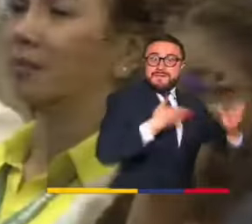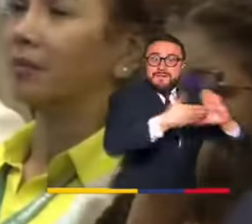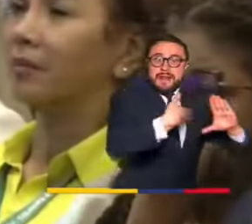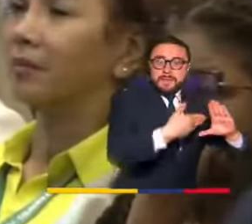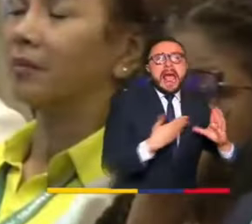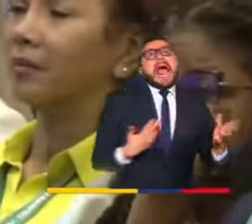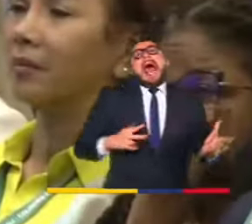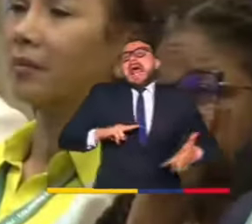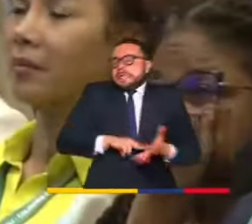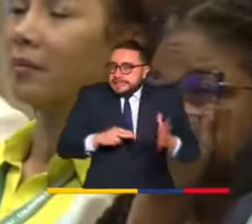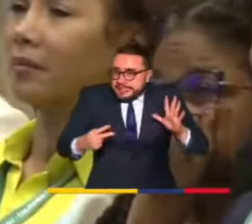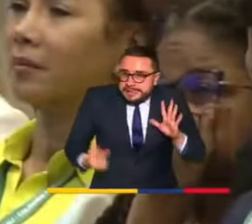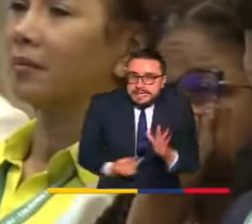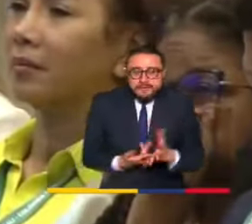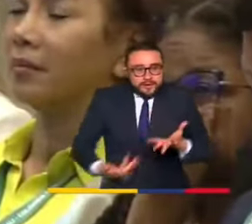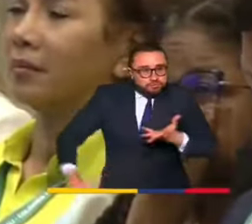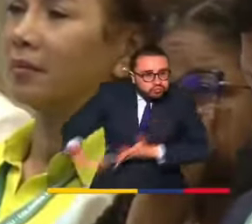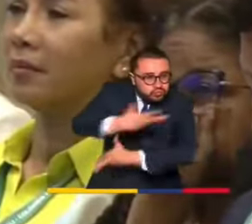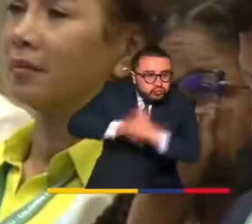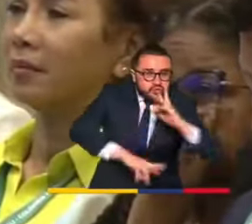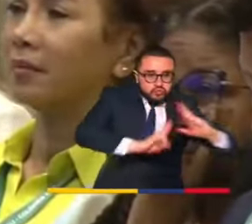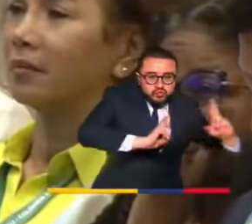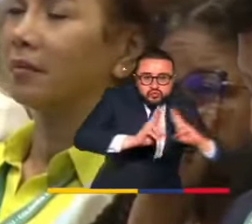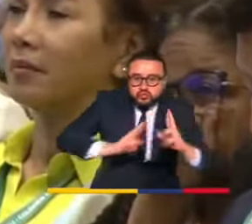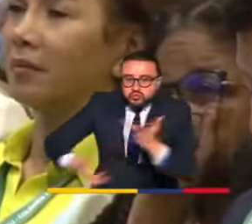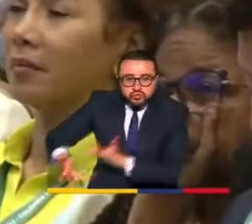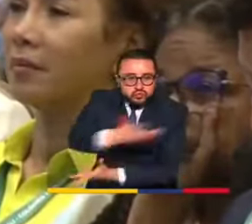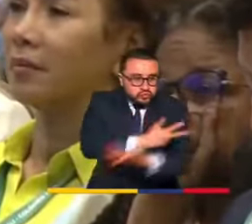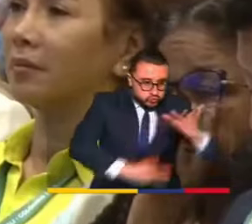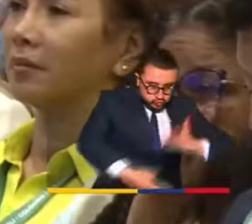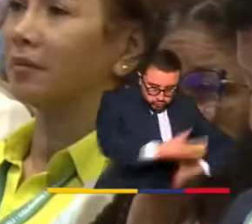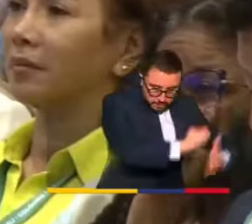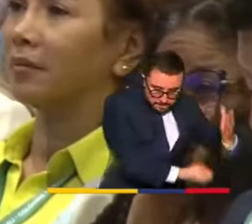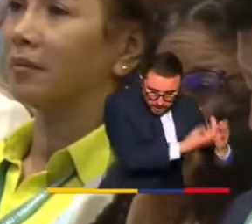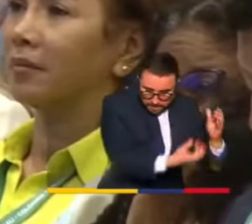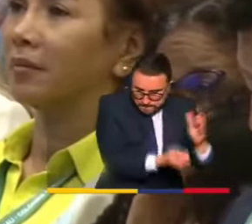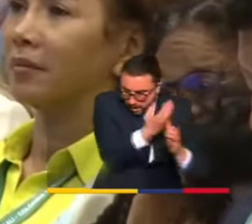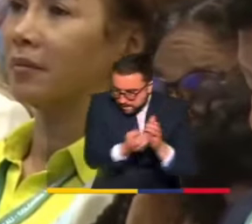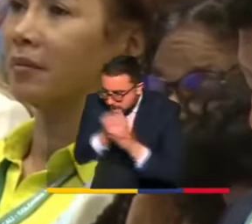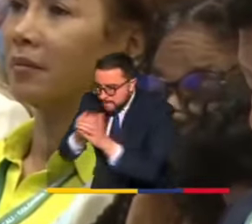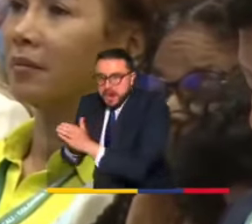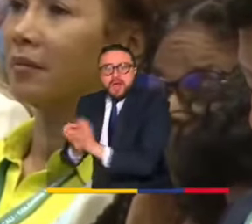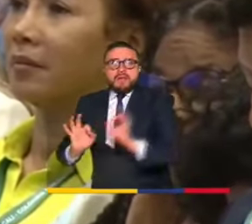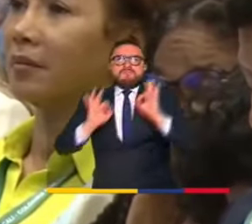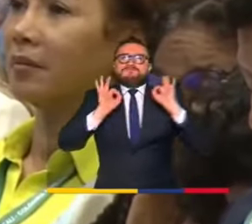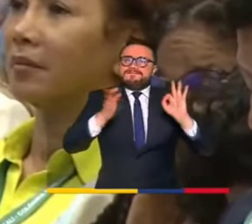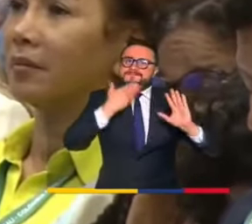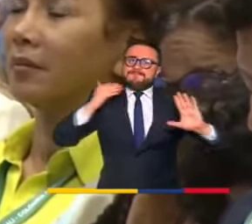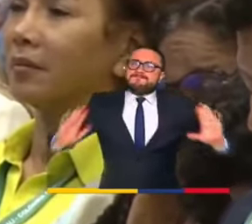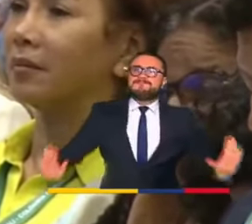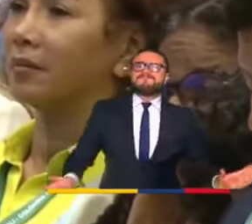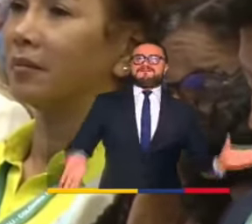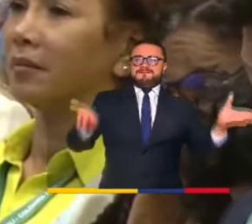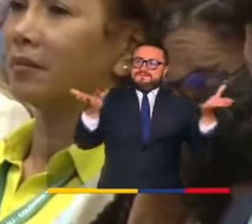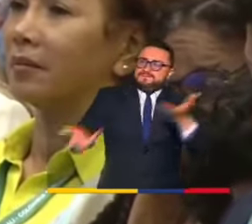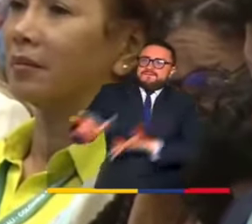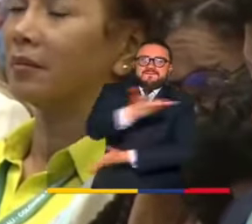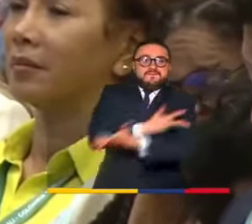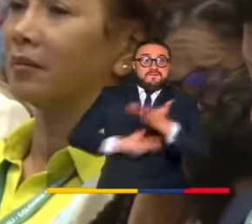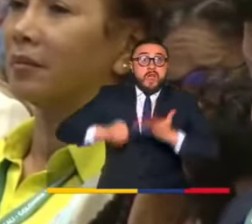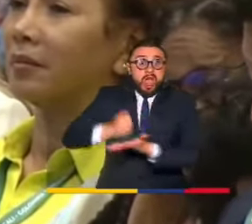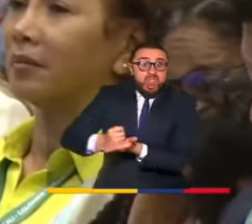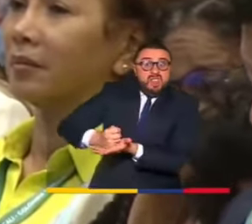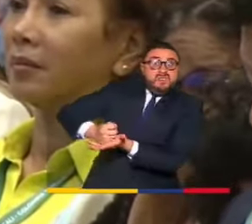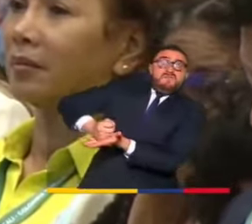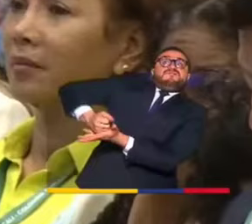relacionamiento diferente entre los seres humanos frente a la producción y la riqueza, a una